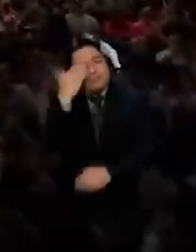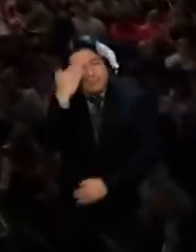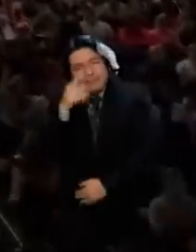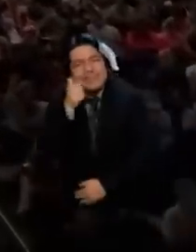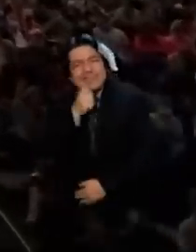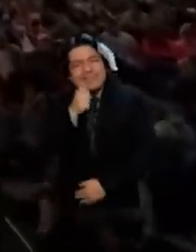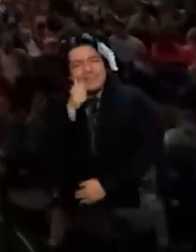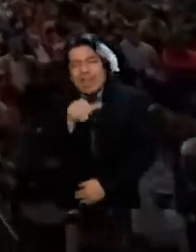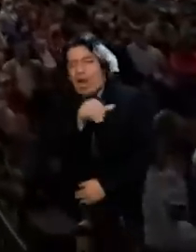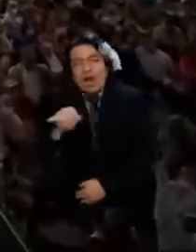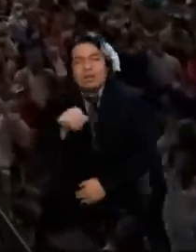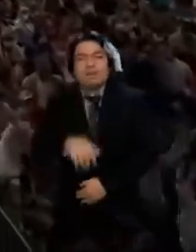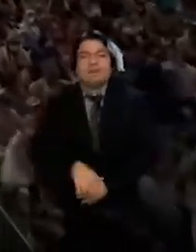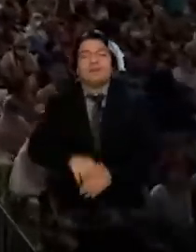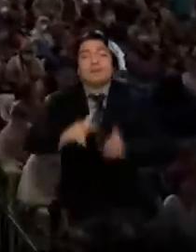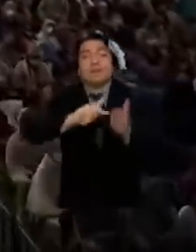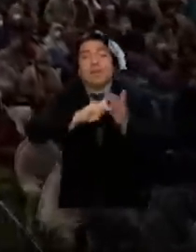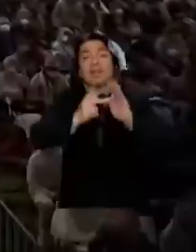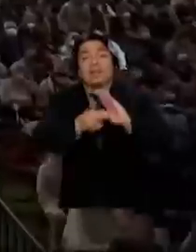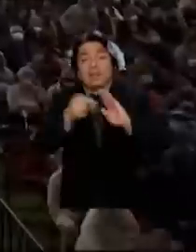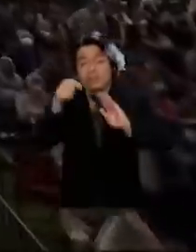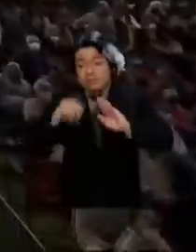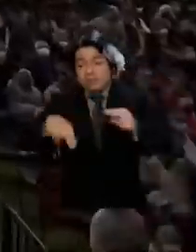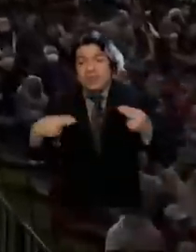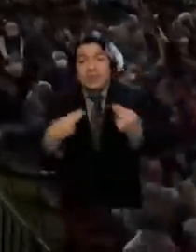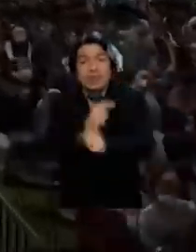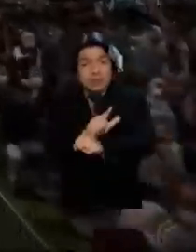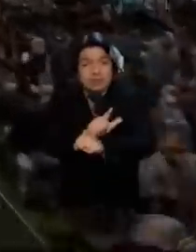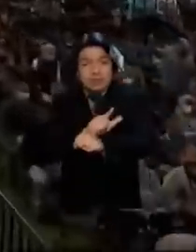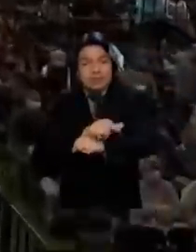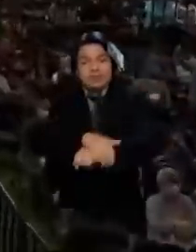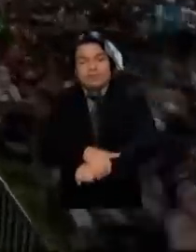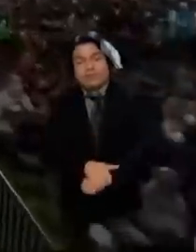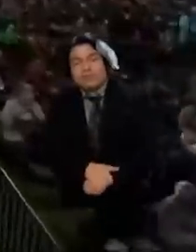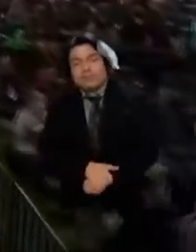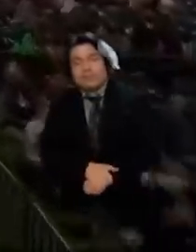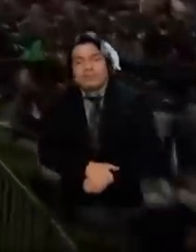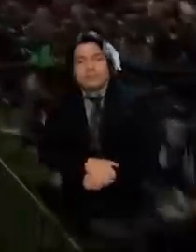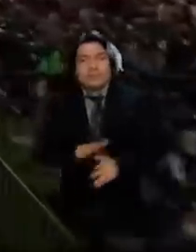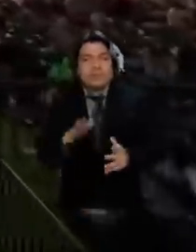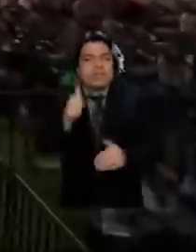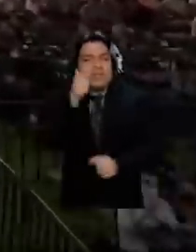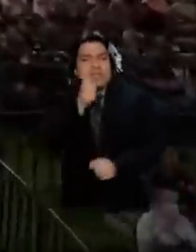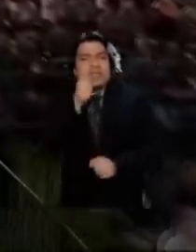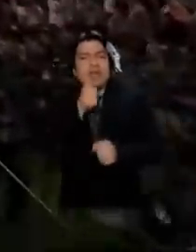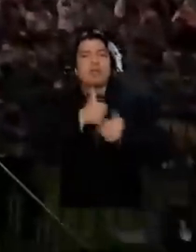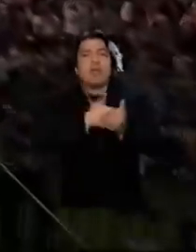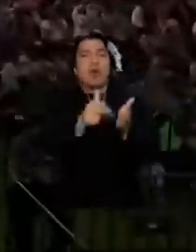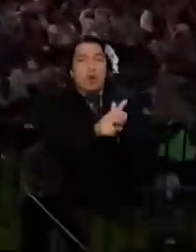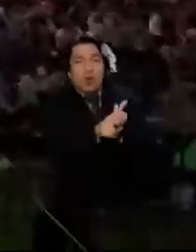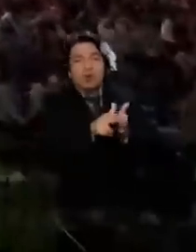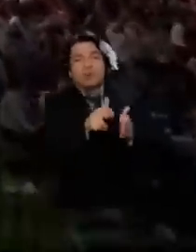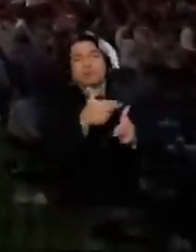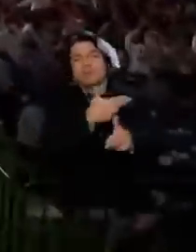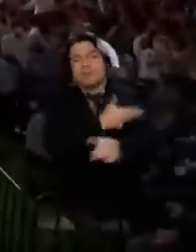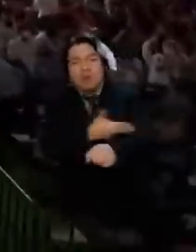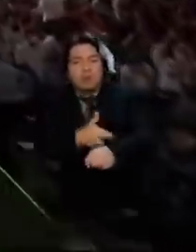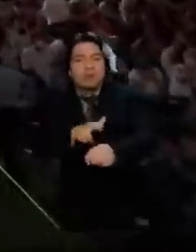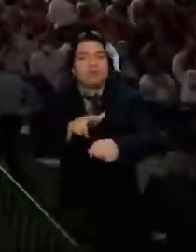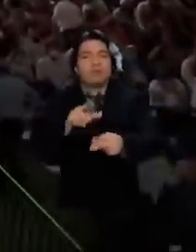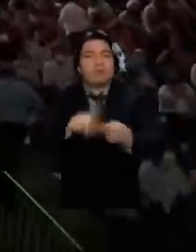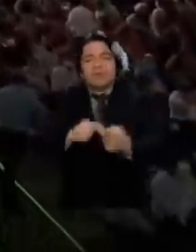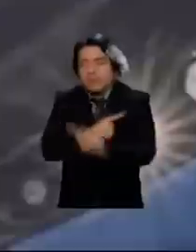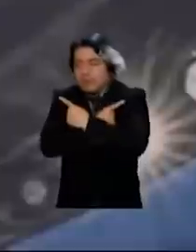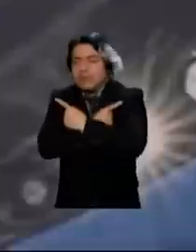sido, la ingeniería nacional, si se hace con honradez, con ética y